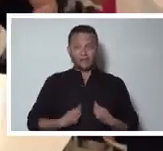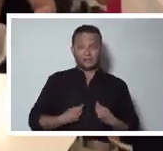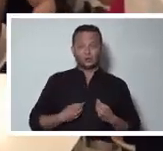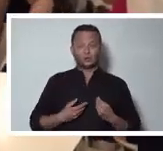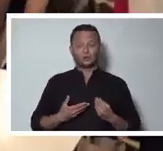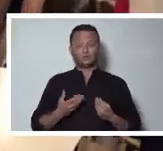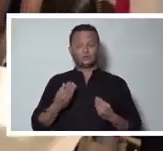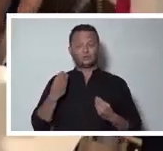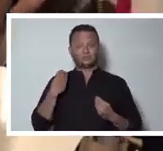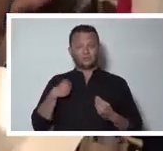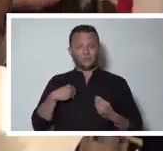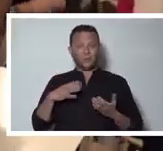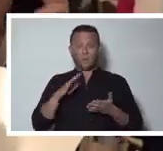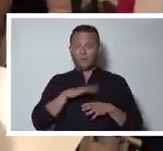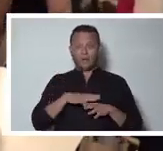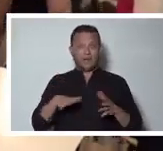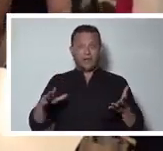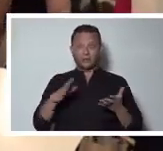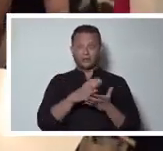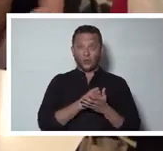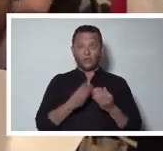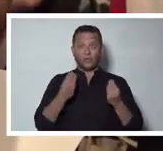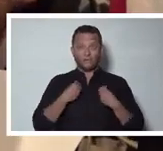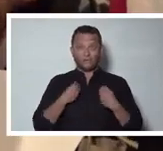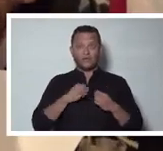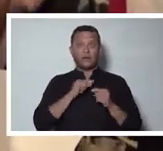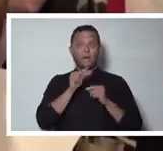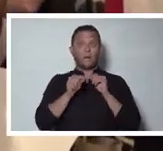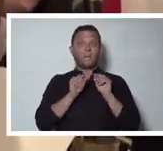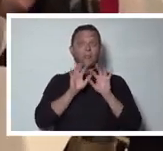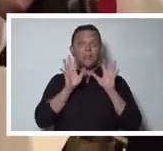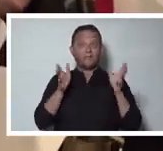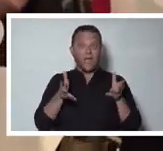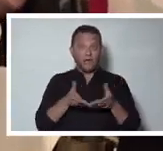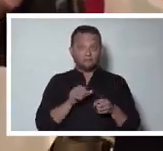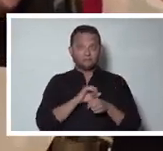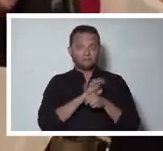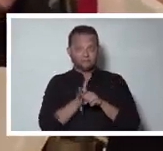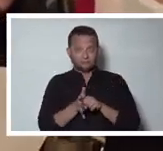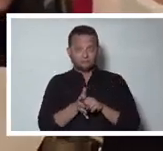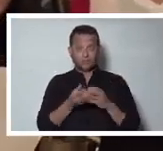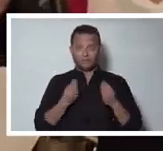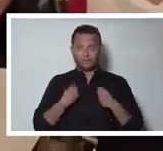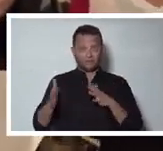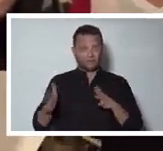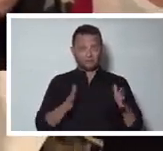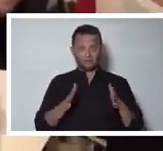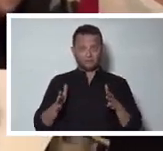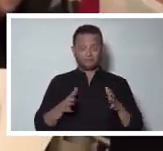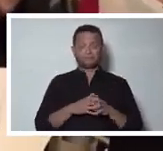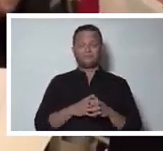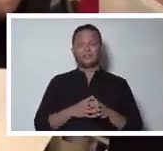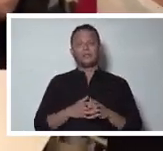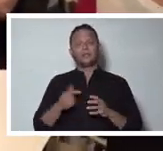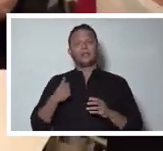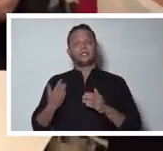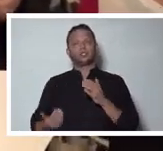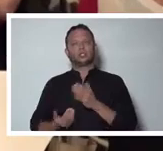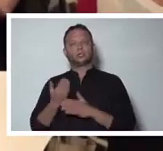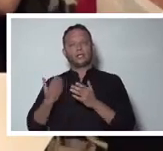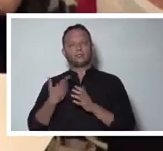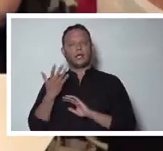como fue para todo el mundo Vivir la pandemia no estos días veníamos diciendo